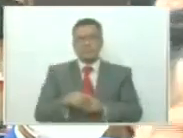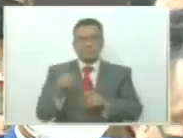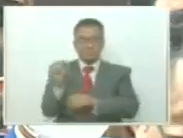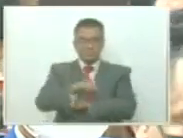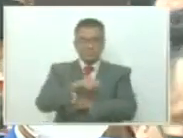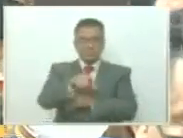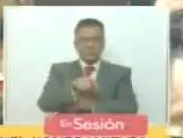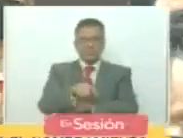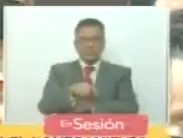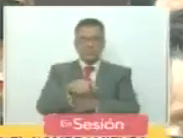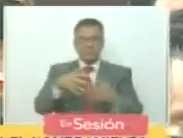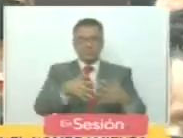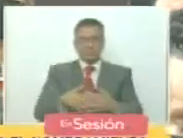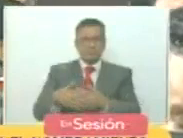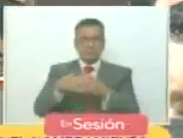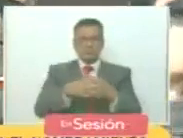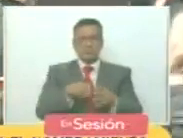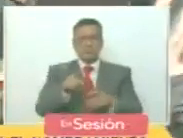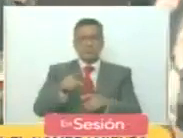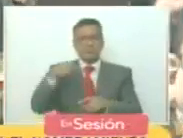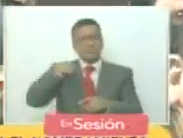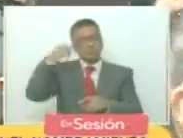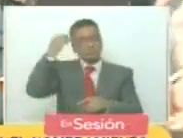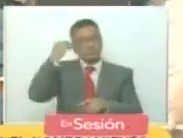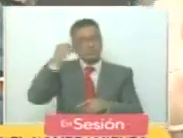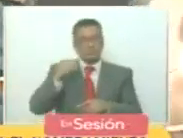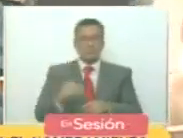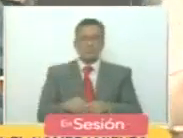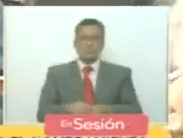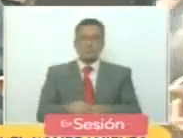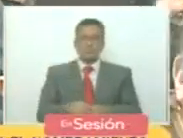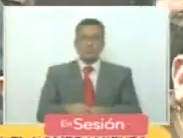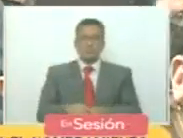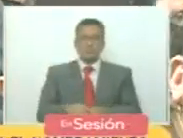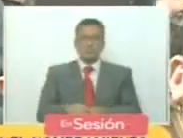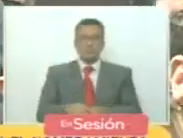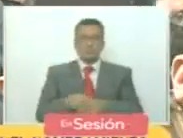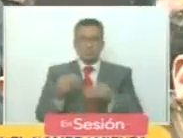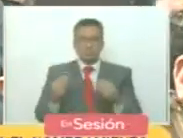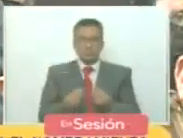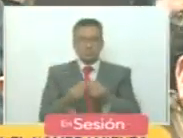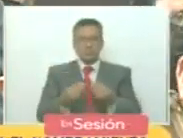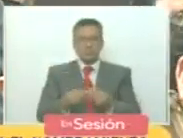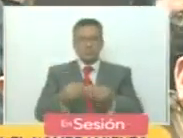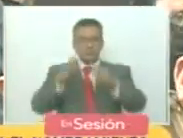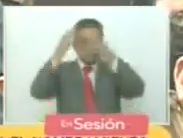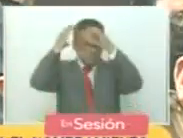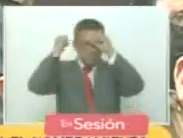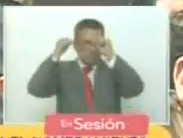vencer al imperialismo. Y creo que en manos de la diplomacia